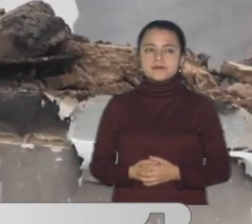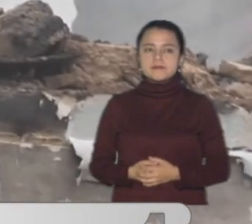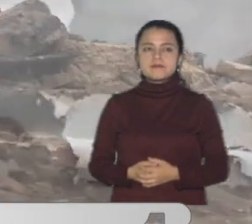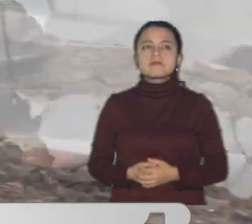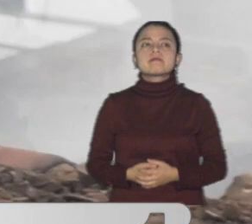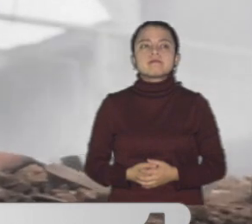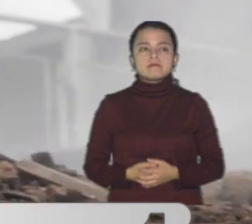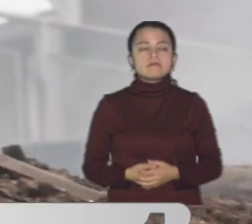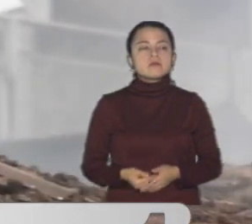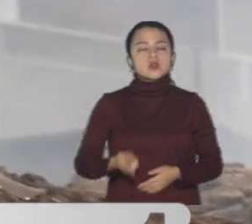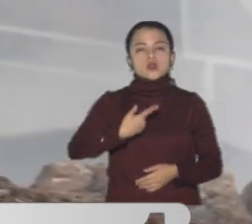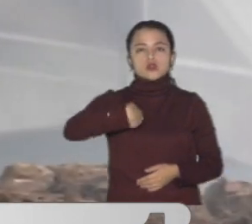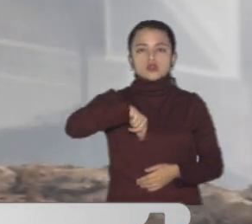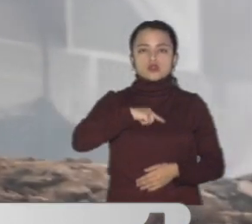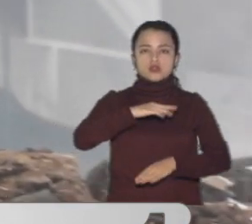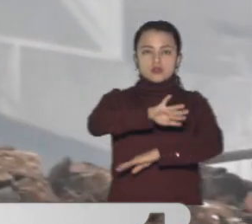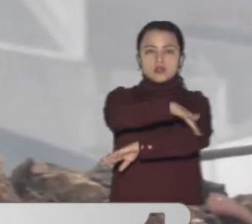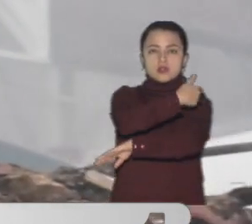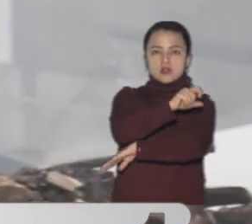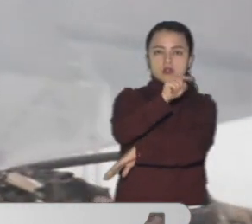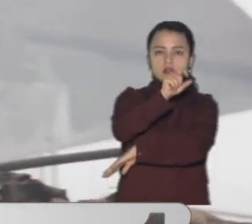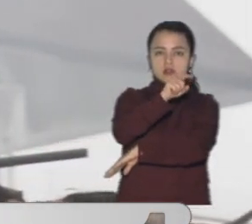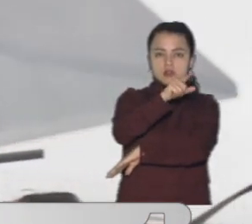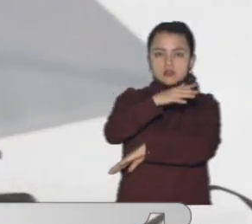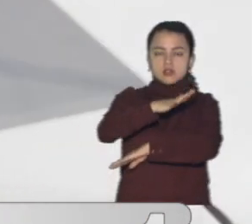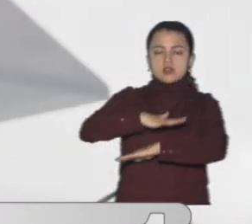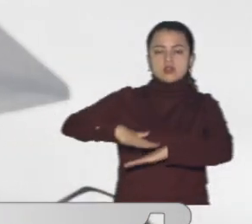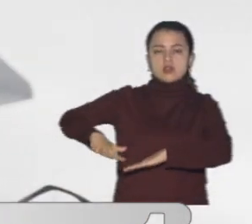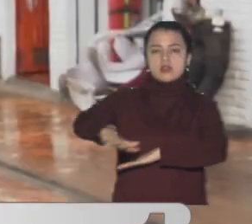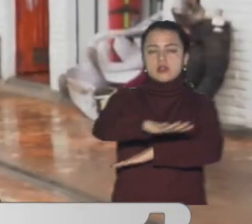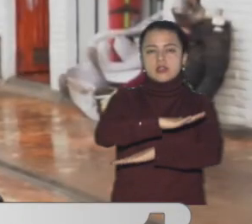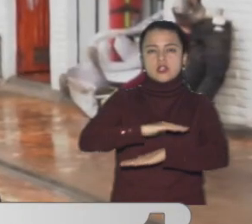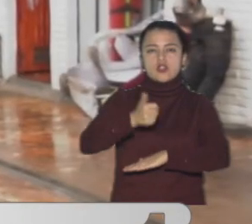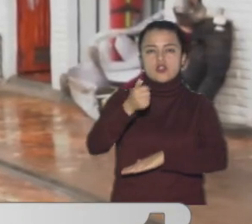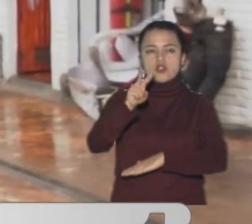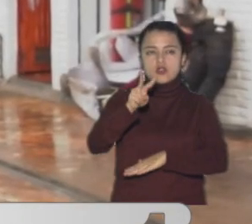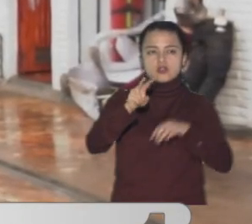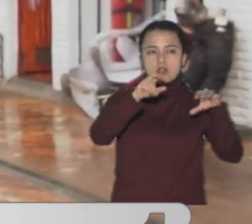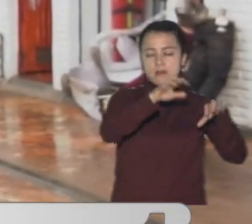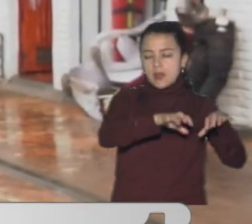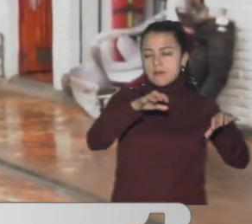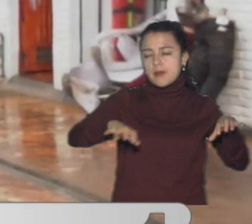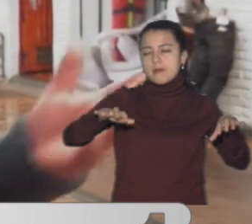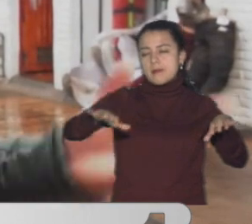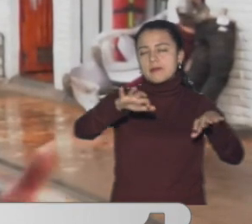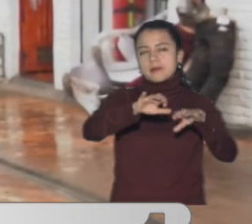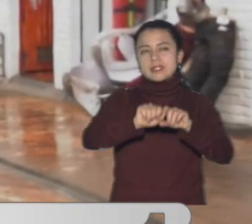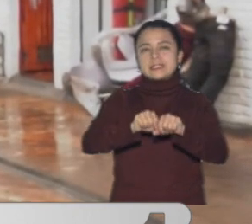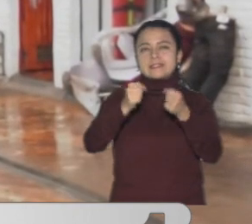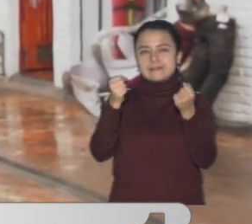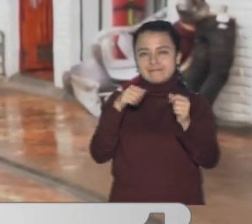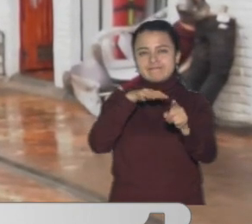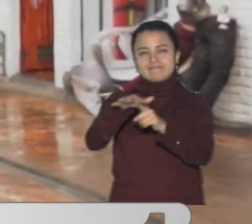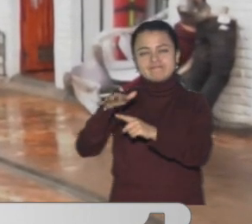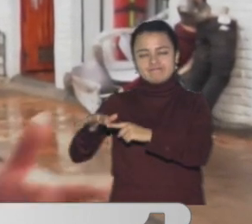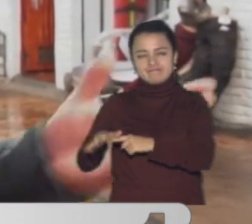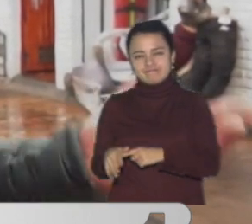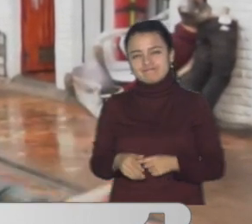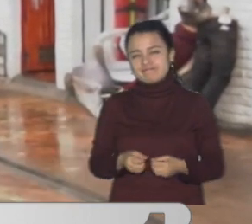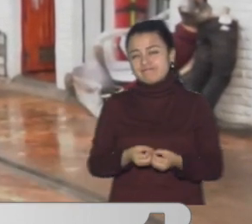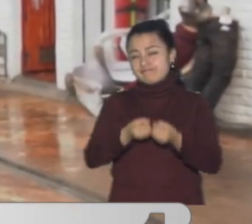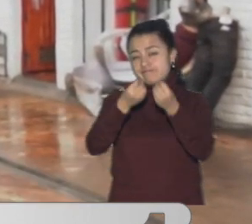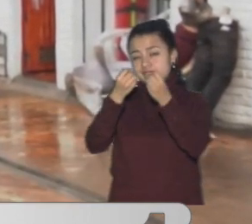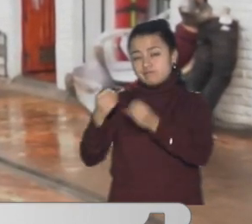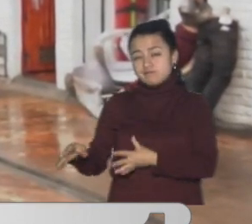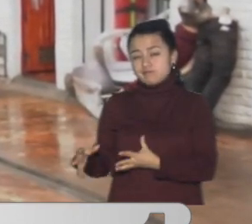municipio de Chía sobre la carrera 11, nuestra zona histórica, 12 locales afectados, daños materiales